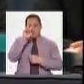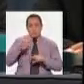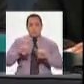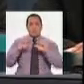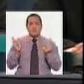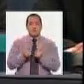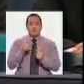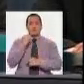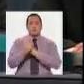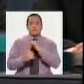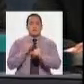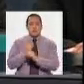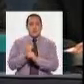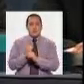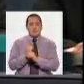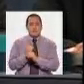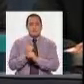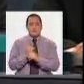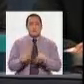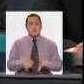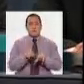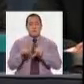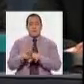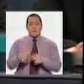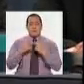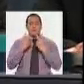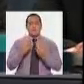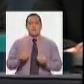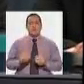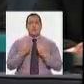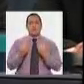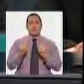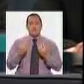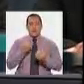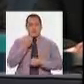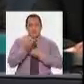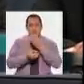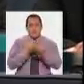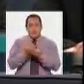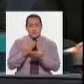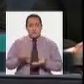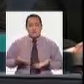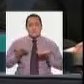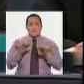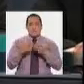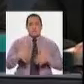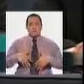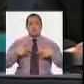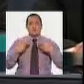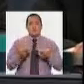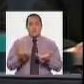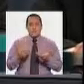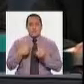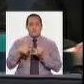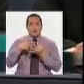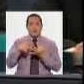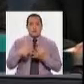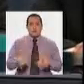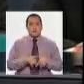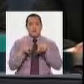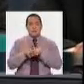cortes internacionales y ver de qué manera, con la información que se brinde y con las posibilidades de